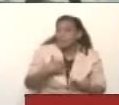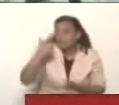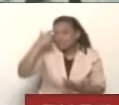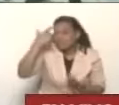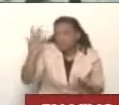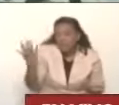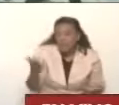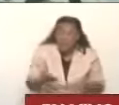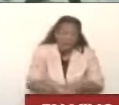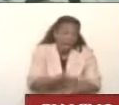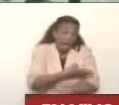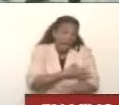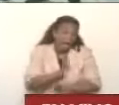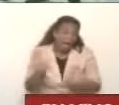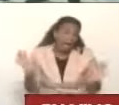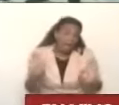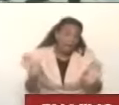será.